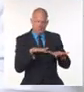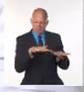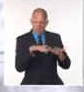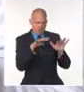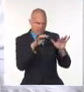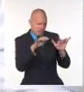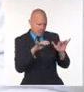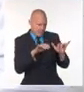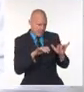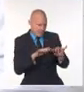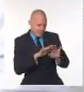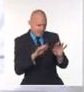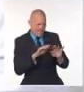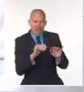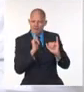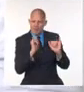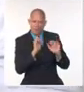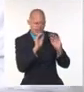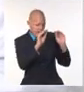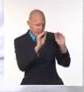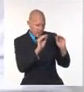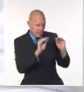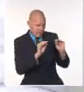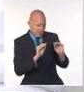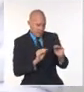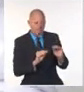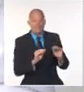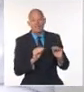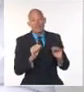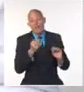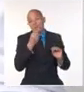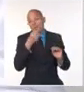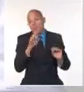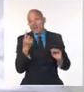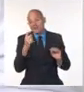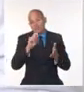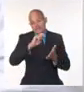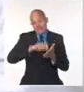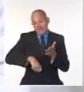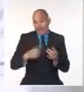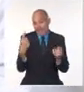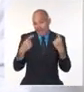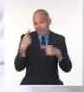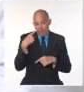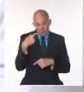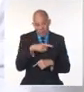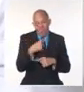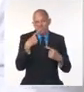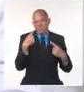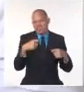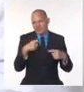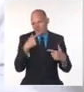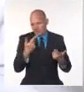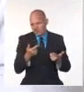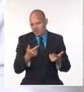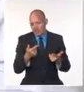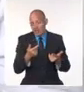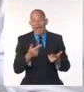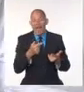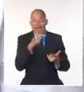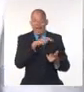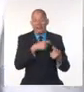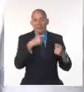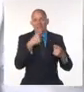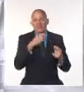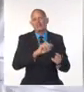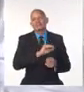entonces si es un documento registral que requiere de firma previa, entonces debe ir entonces primero a ese